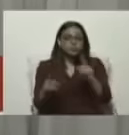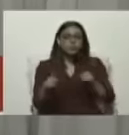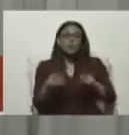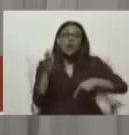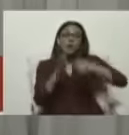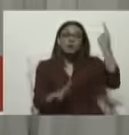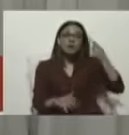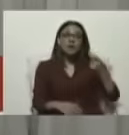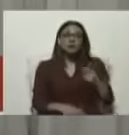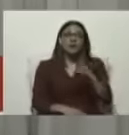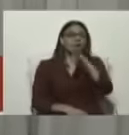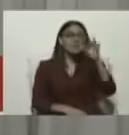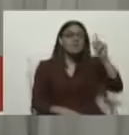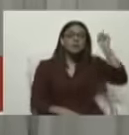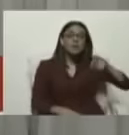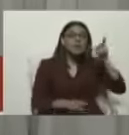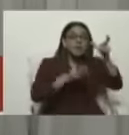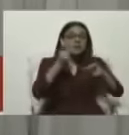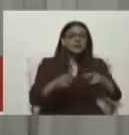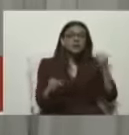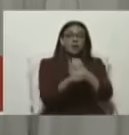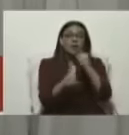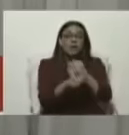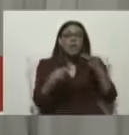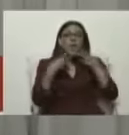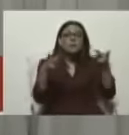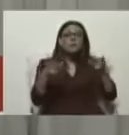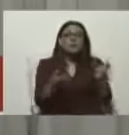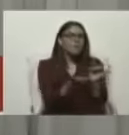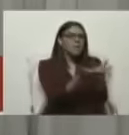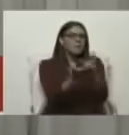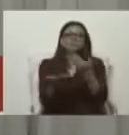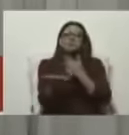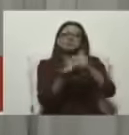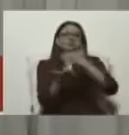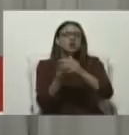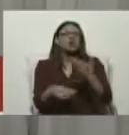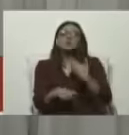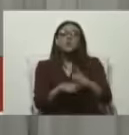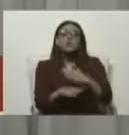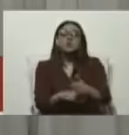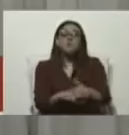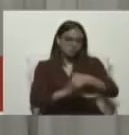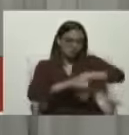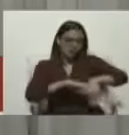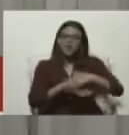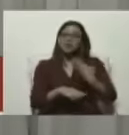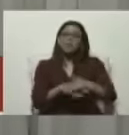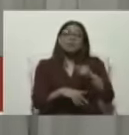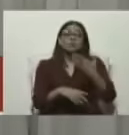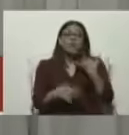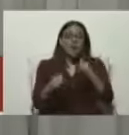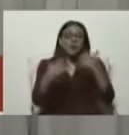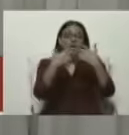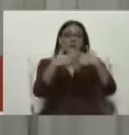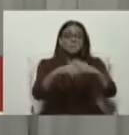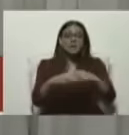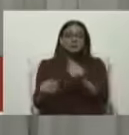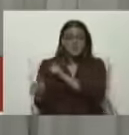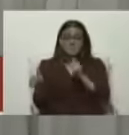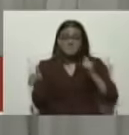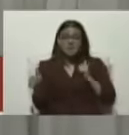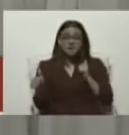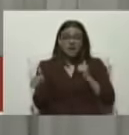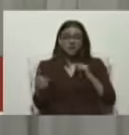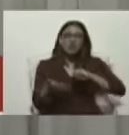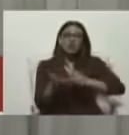500 mil empleados públicos para la calle. Y si usted es un privado y tiene una empresa privada, va a tener